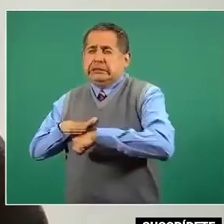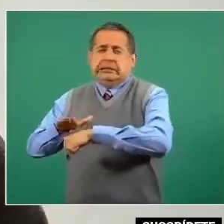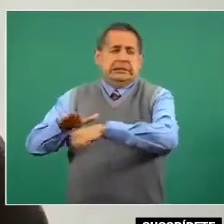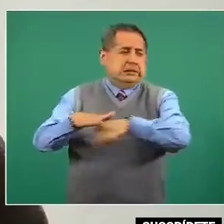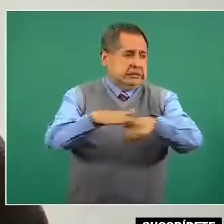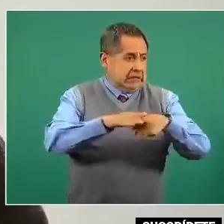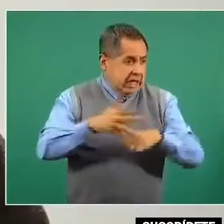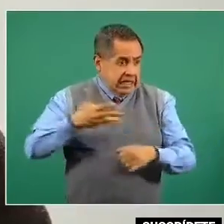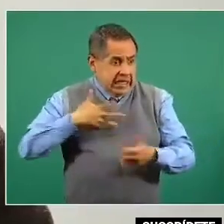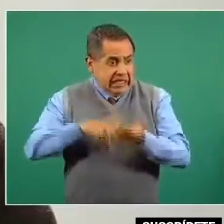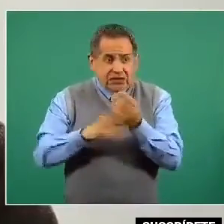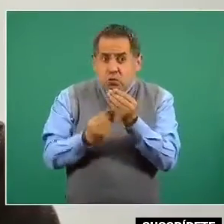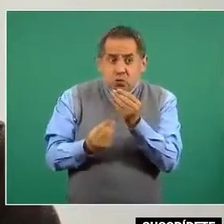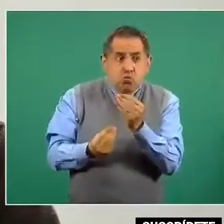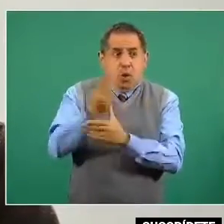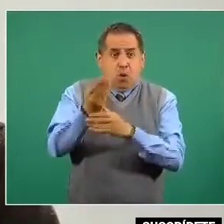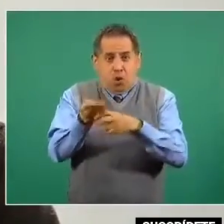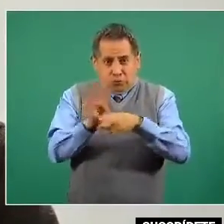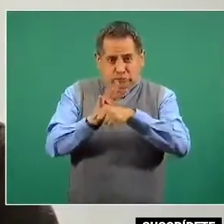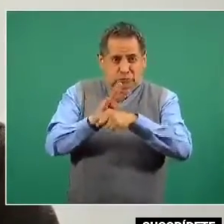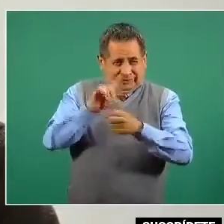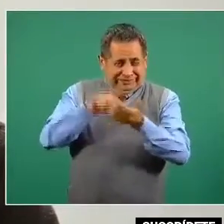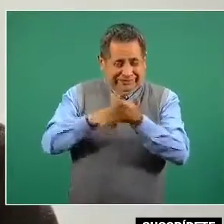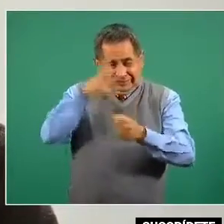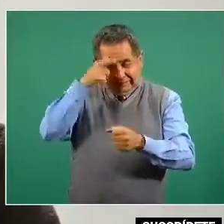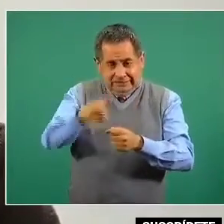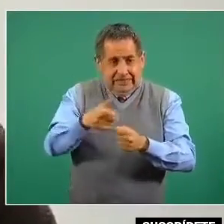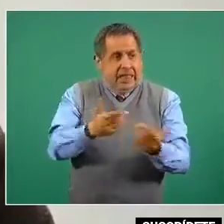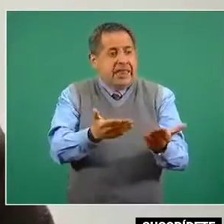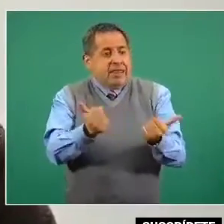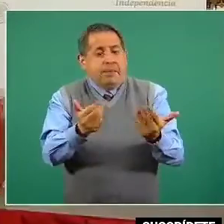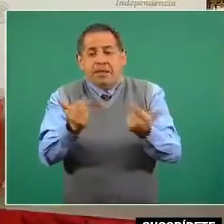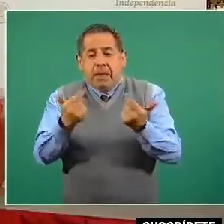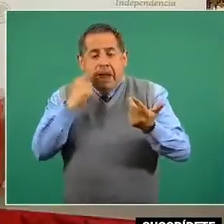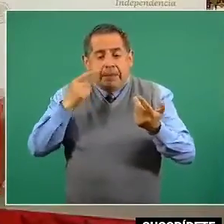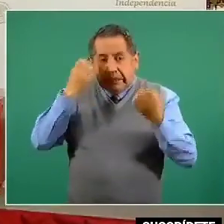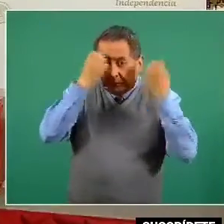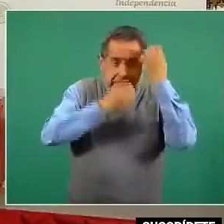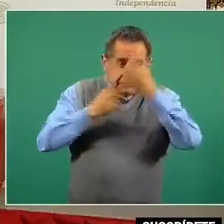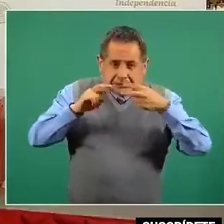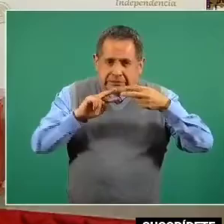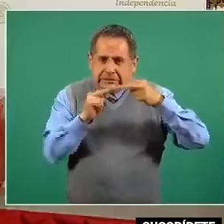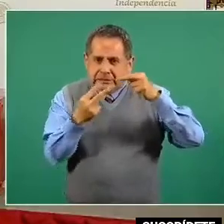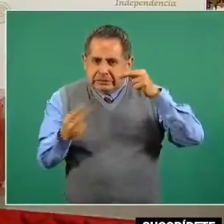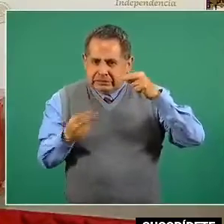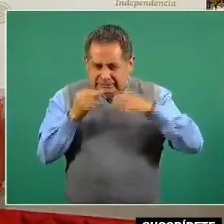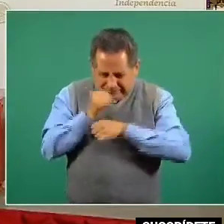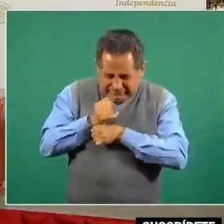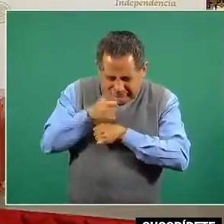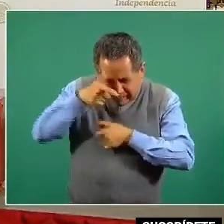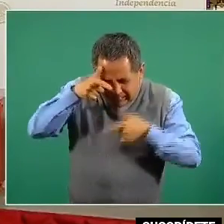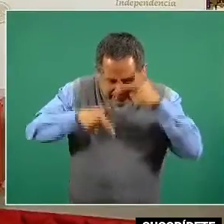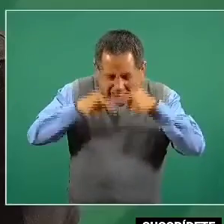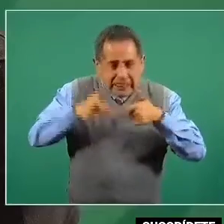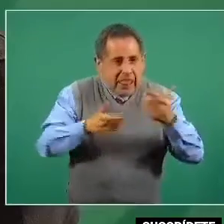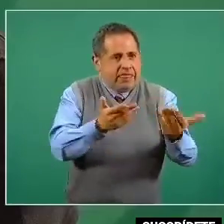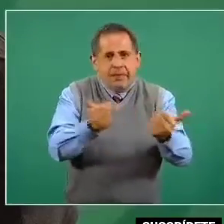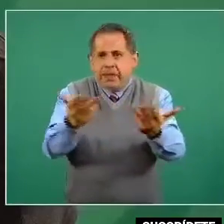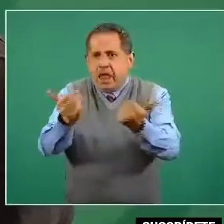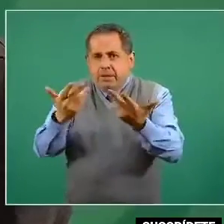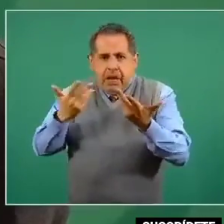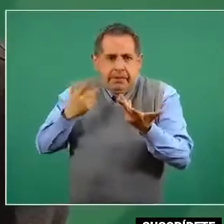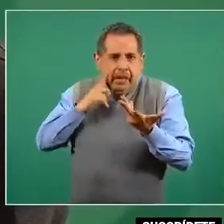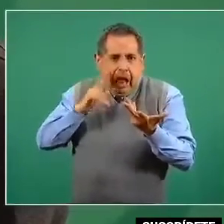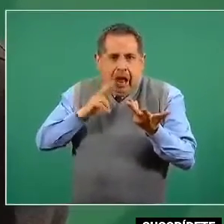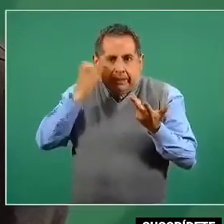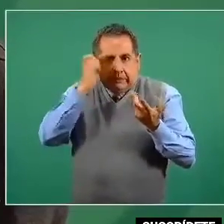identifican esta variable a compartir no solamente la variable en sí, sino todas las características epidemiológicas y clínicas